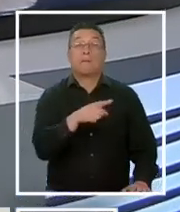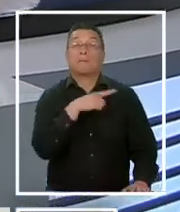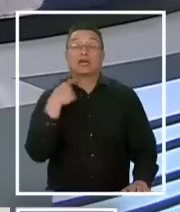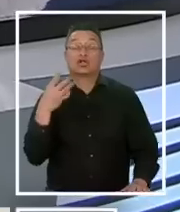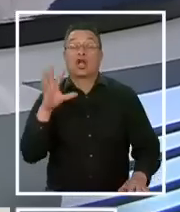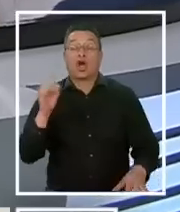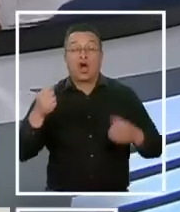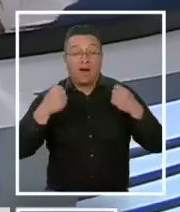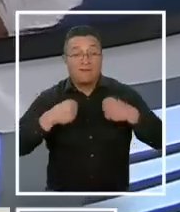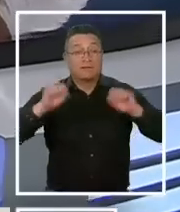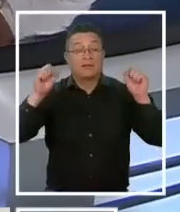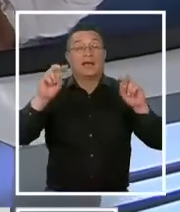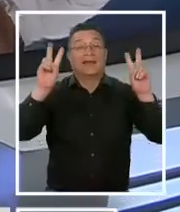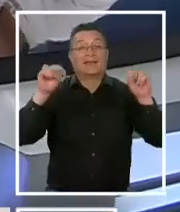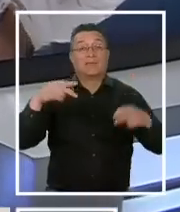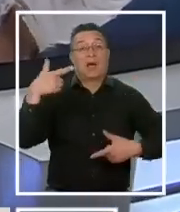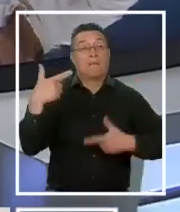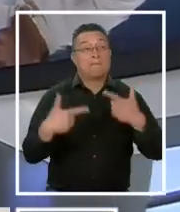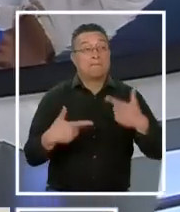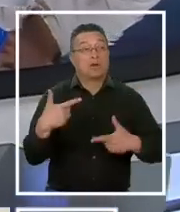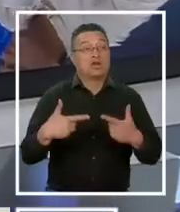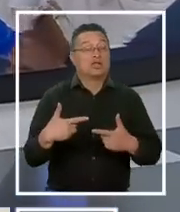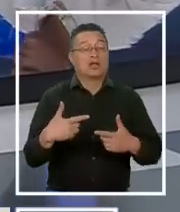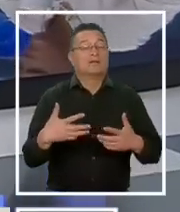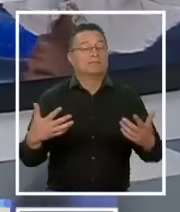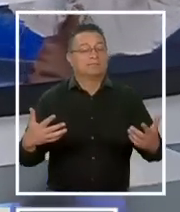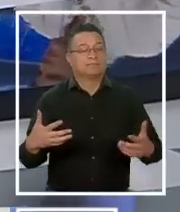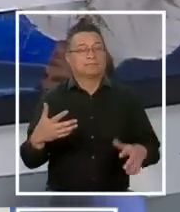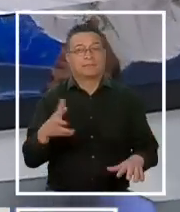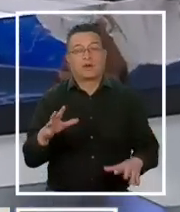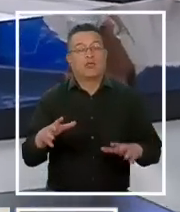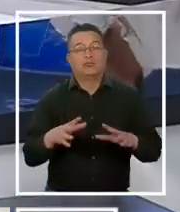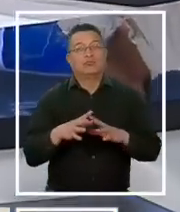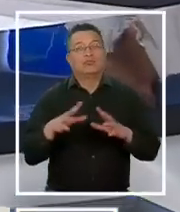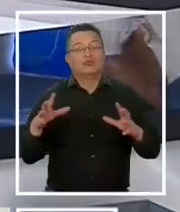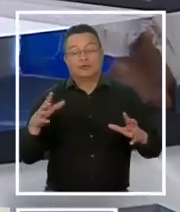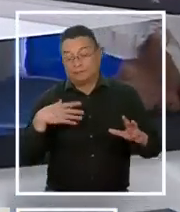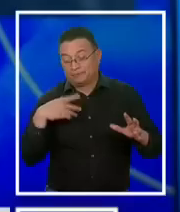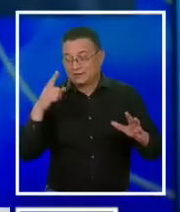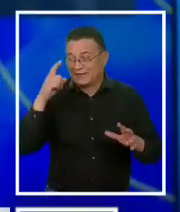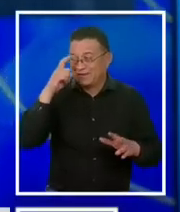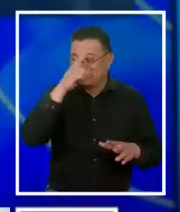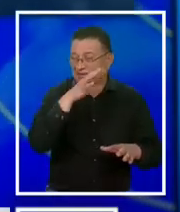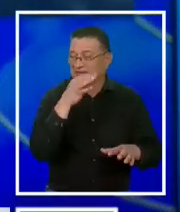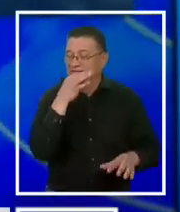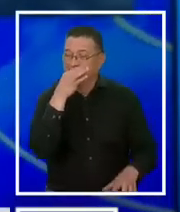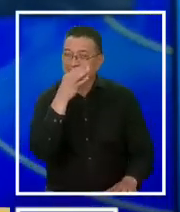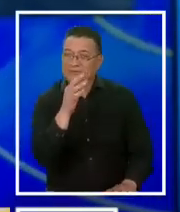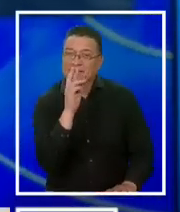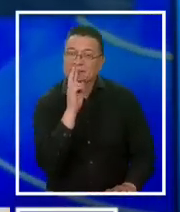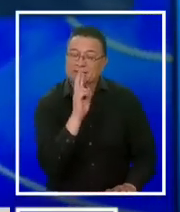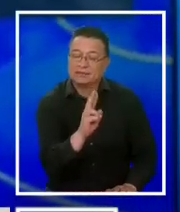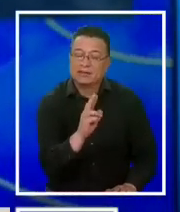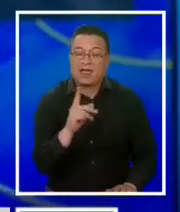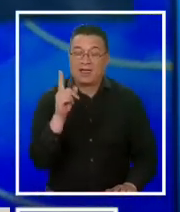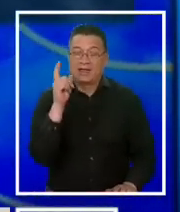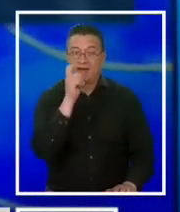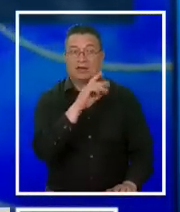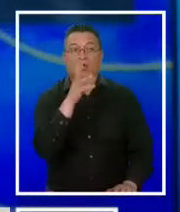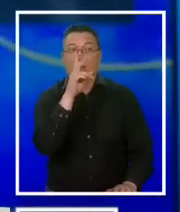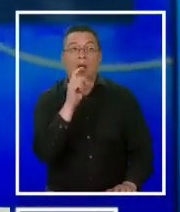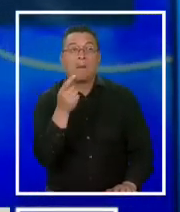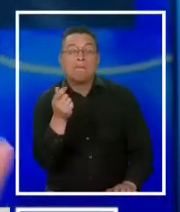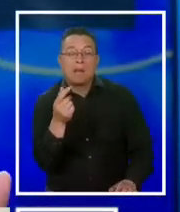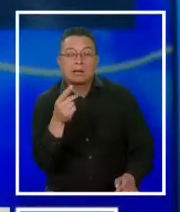o Victoria en los temas políticos es un un muy aventurado señalar una cuestión que en un momento parece